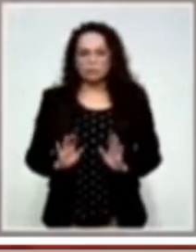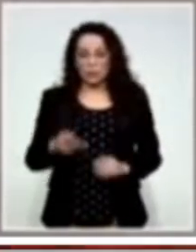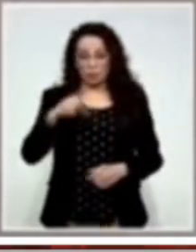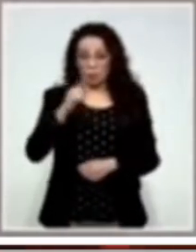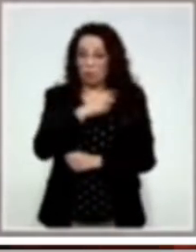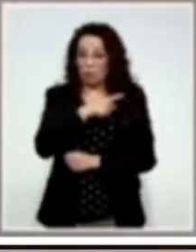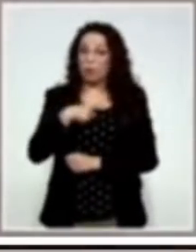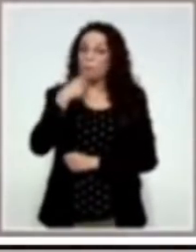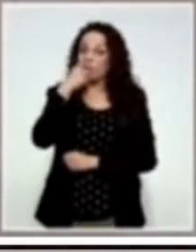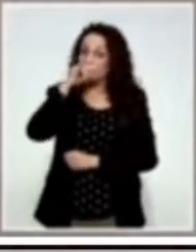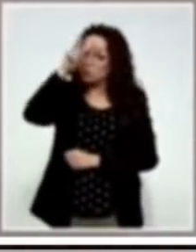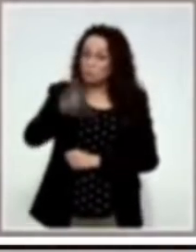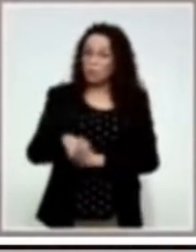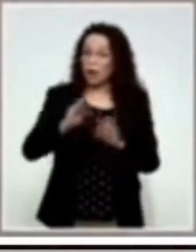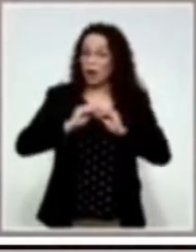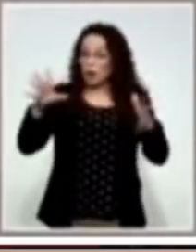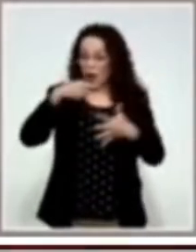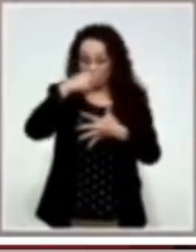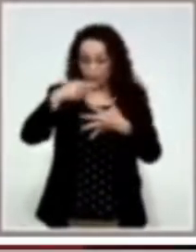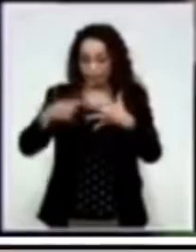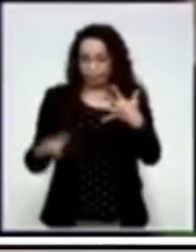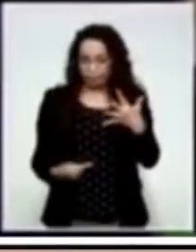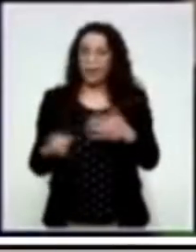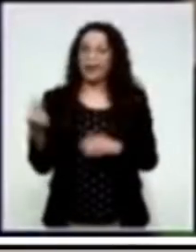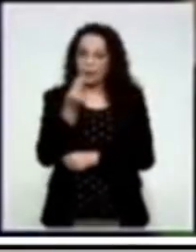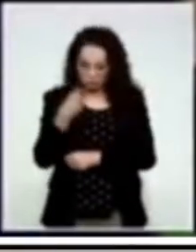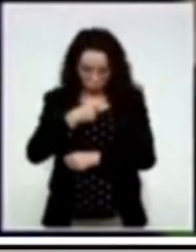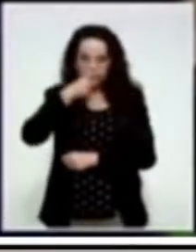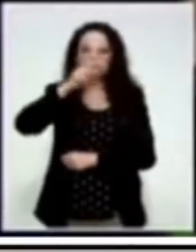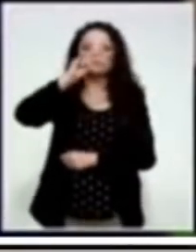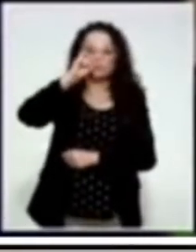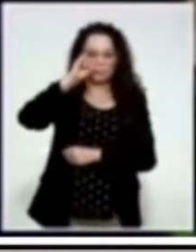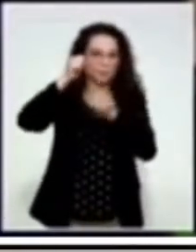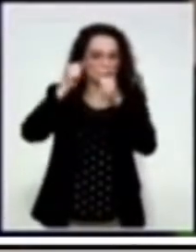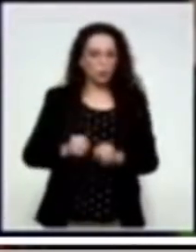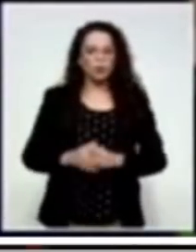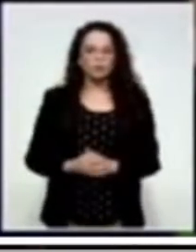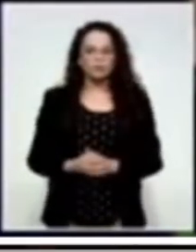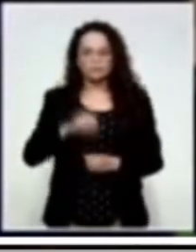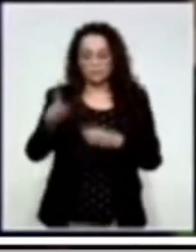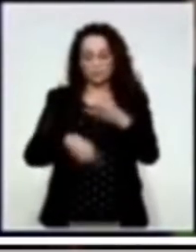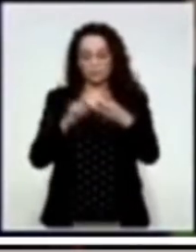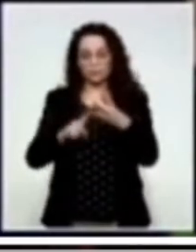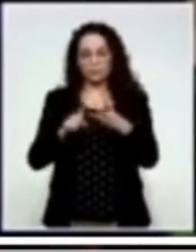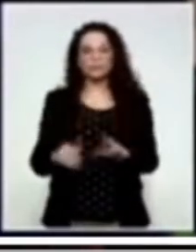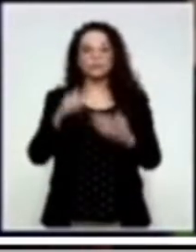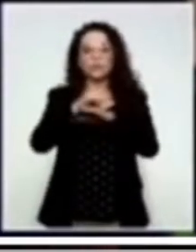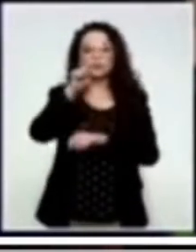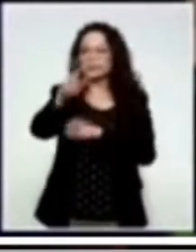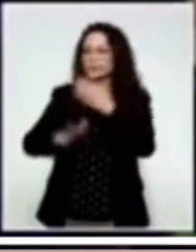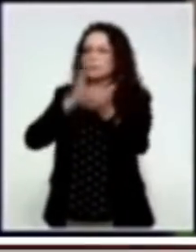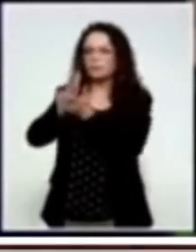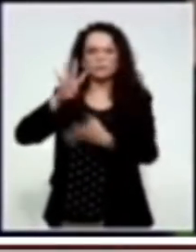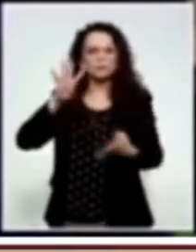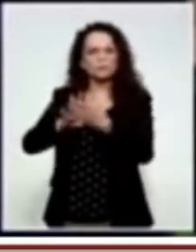cosas como son cuando se tienen que decir. Gracias. Y la última pregunta sería respecto a lo que dijo al principio en su visita al penal de Santa Marta,